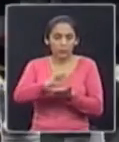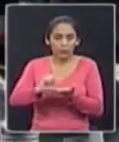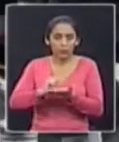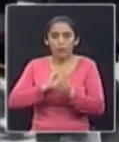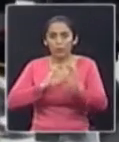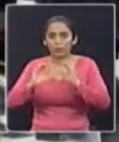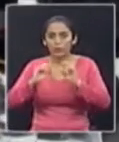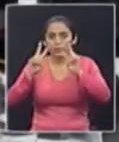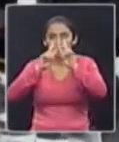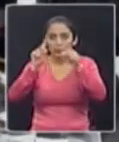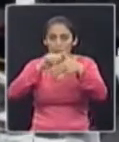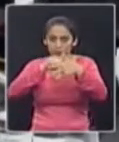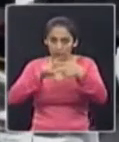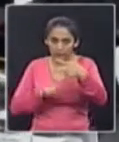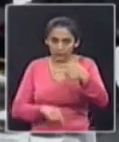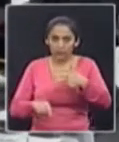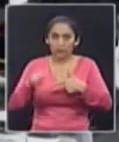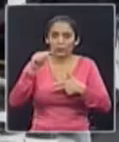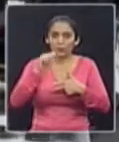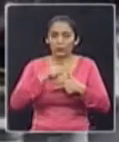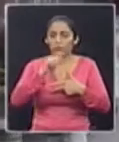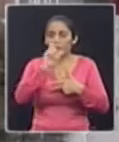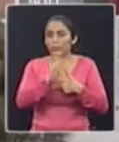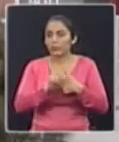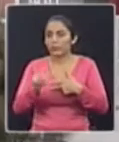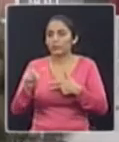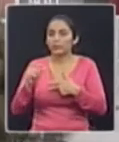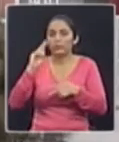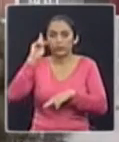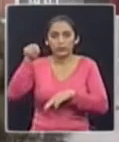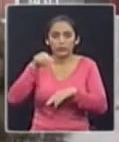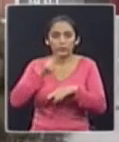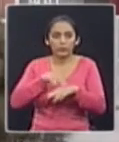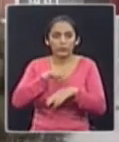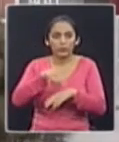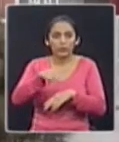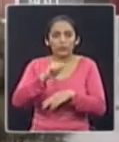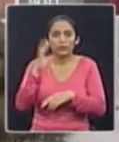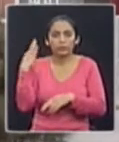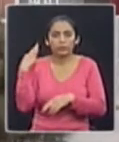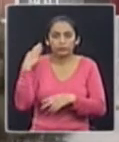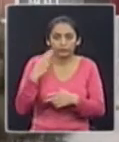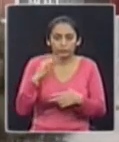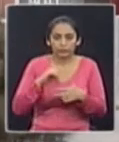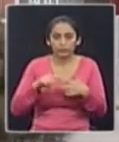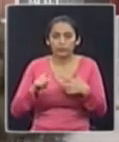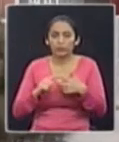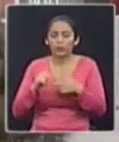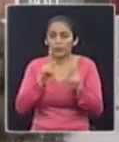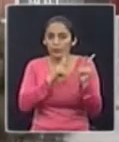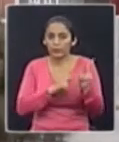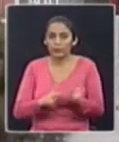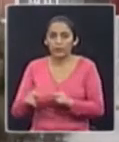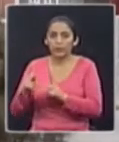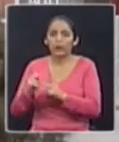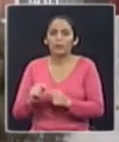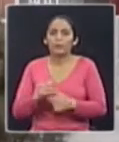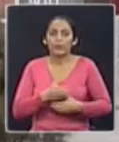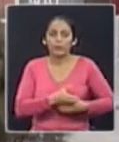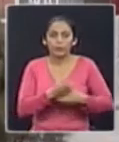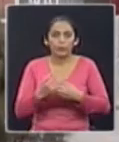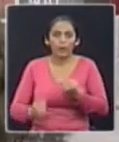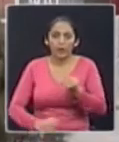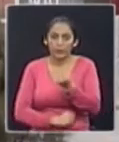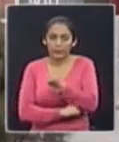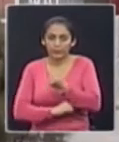tres temas: mantener el voluntariado a nivel nacional, presentar un plan de fortalecimiento de todos los cuerpos de bomberos y